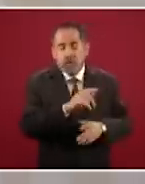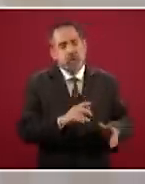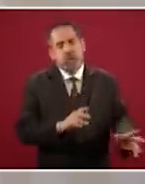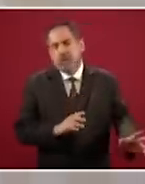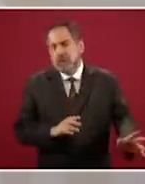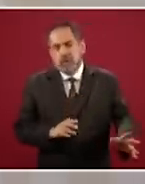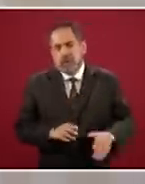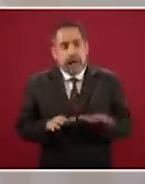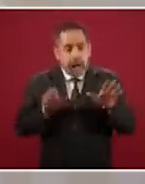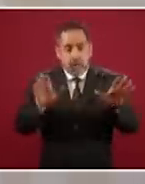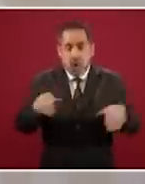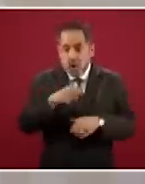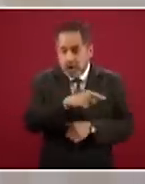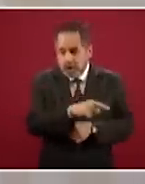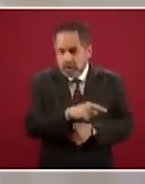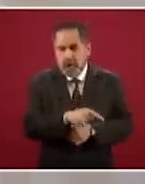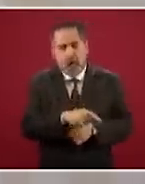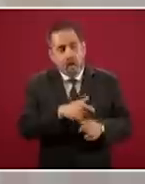Mantener ese avión